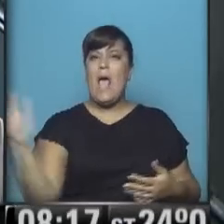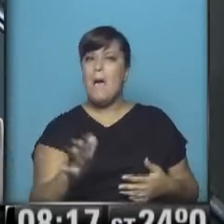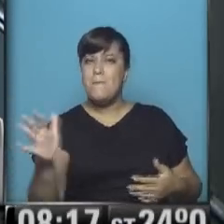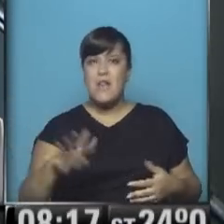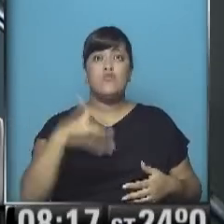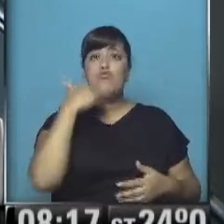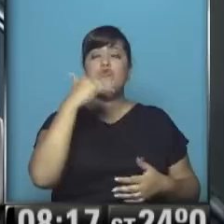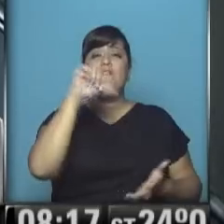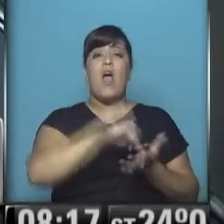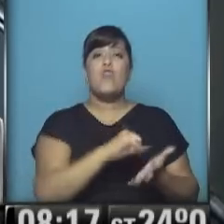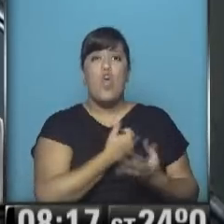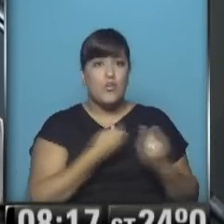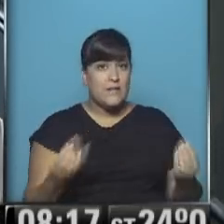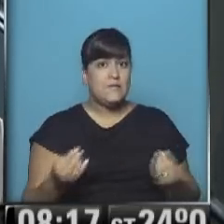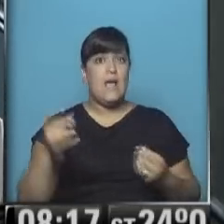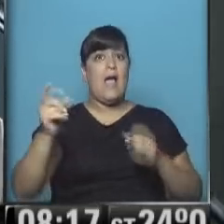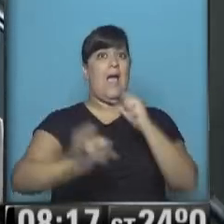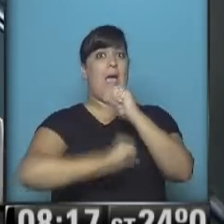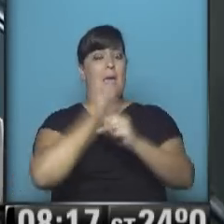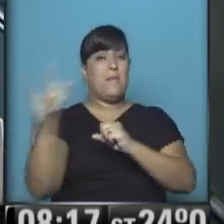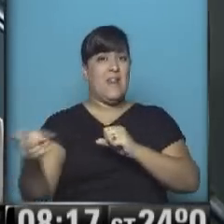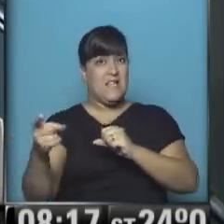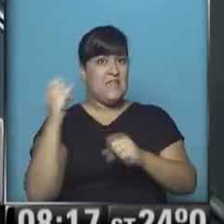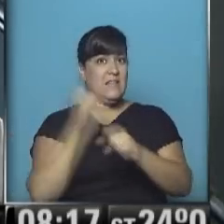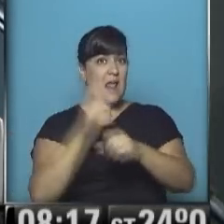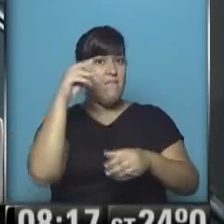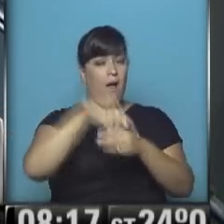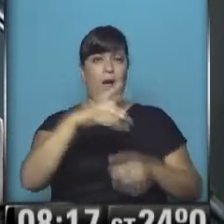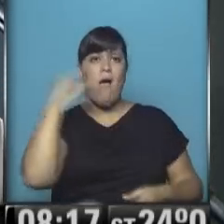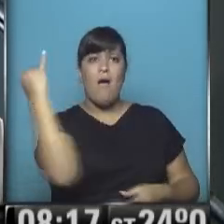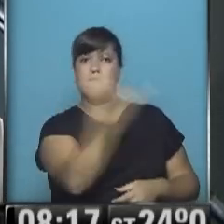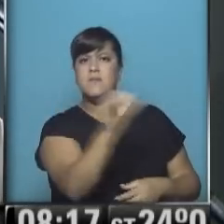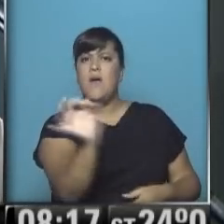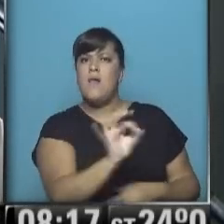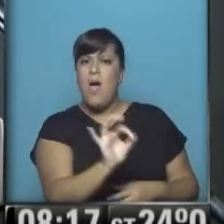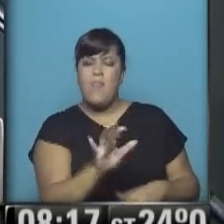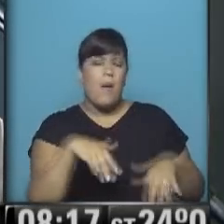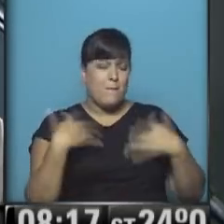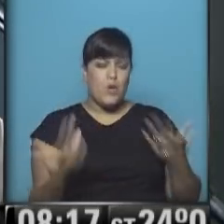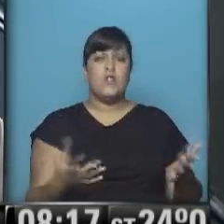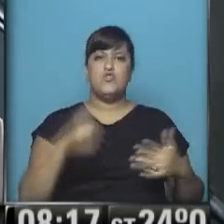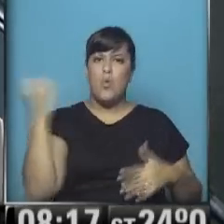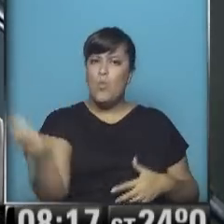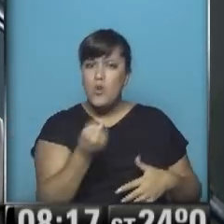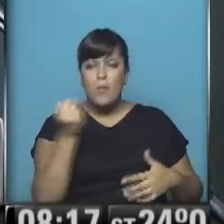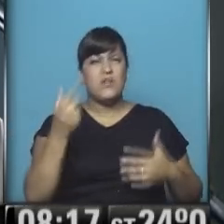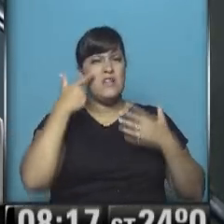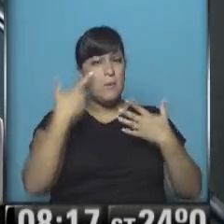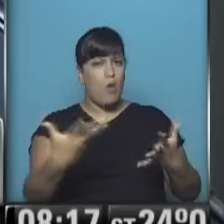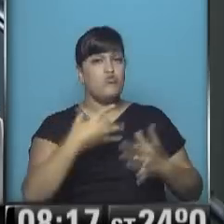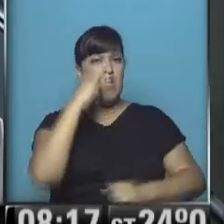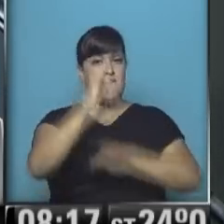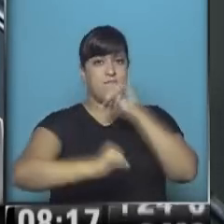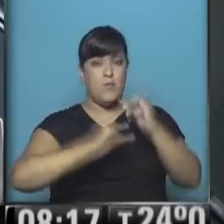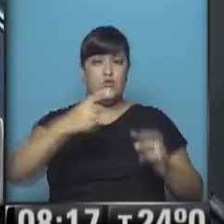no hay notificación a la empresa a la que pertenece, entonces es muy importante publicar la información